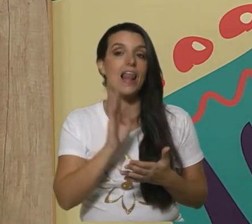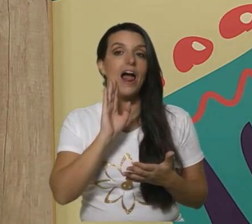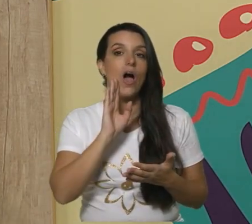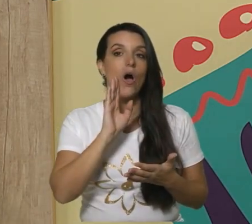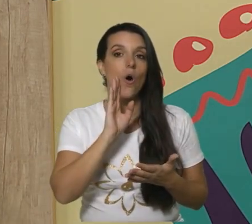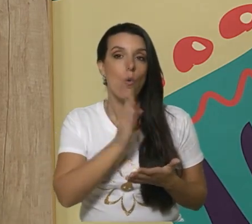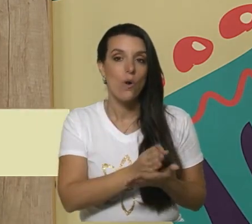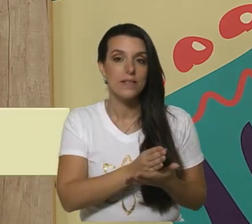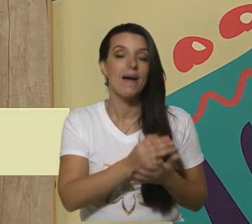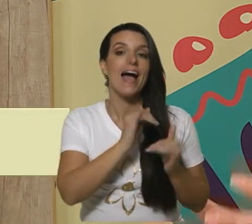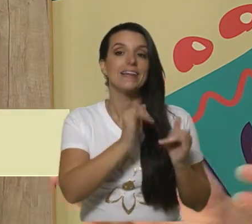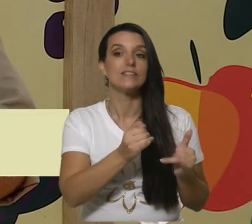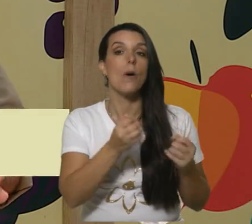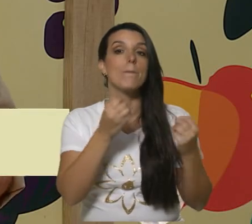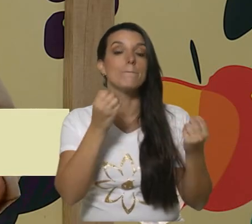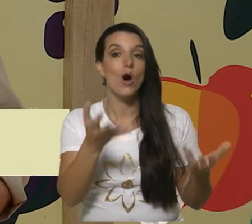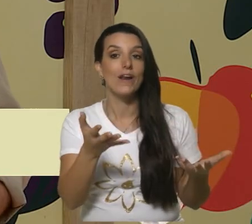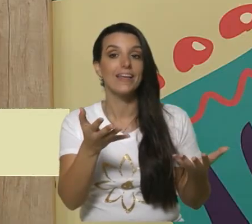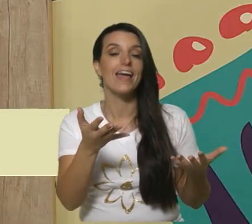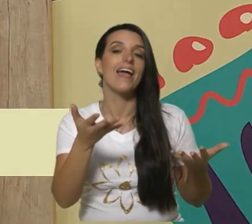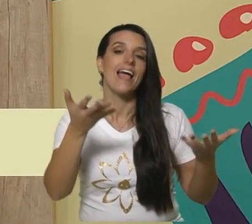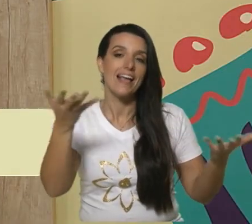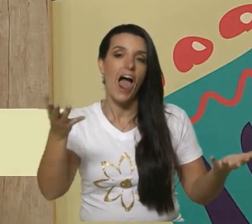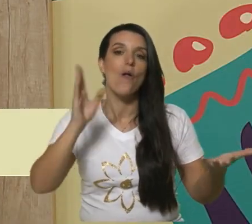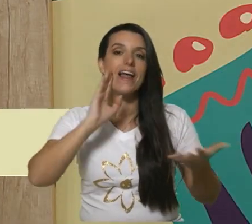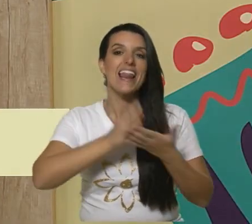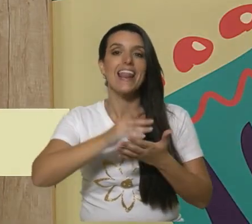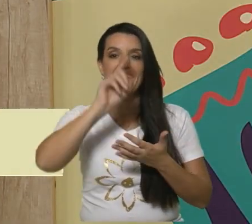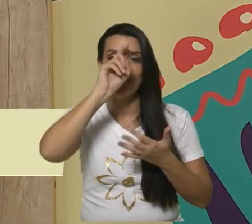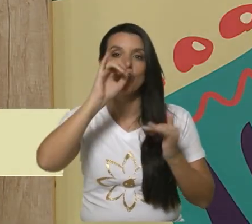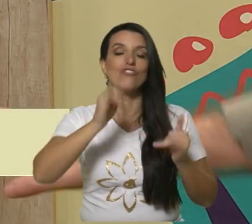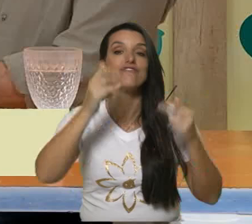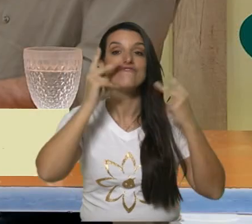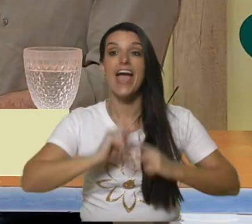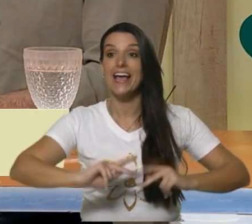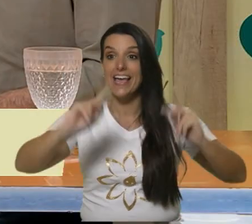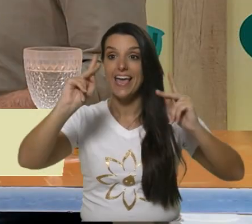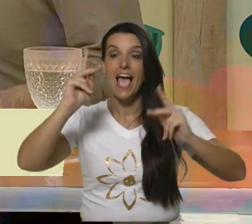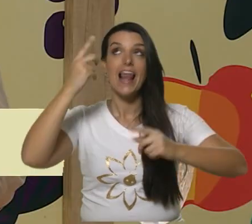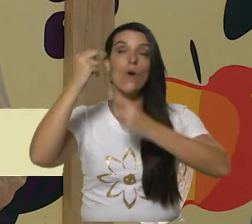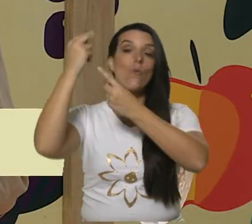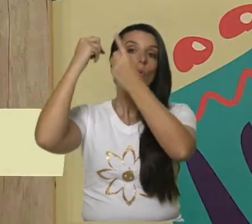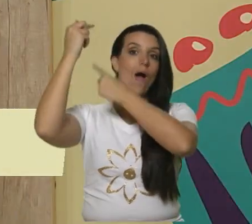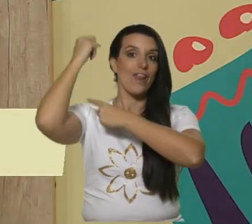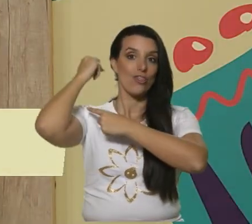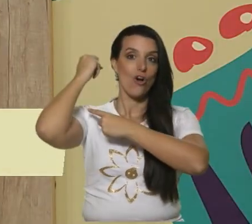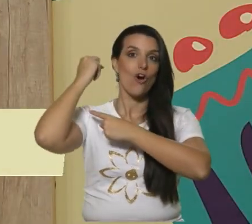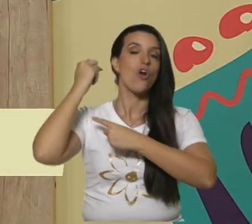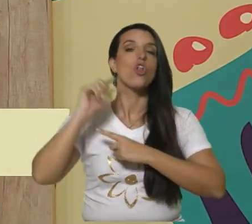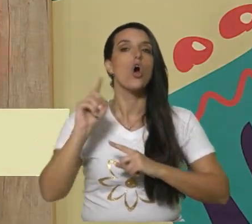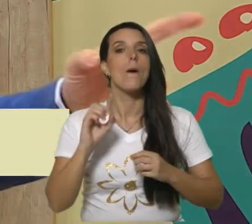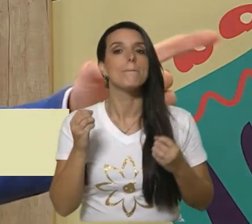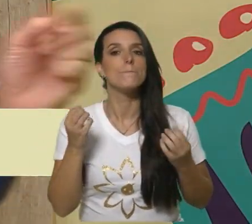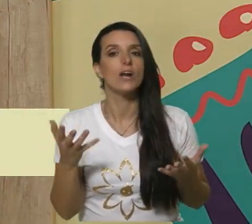parte la firmamos en Egipto porque tiene era faraón en algún momento tal cual en un momento el viaje al recuerdo estoy spoileando si digo que era faraón no no no no